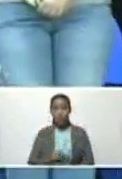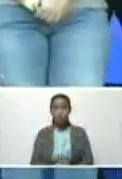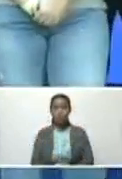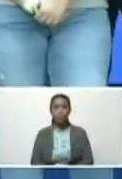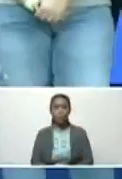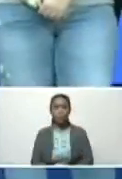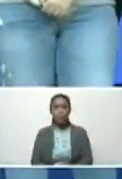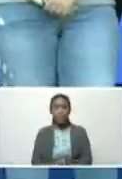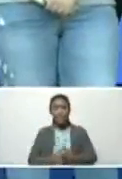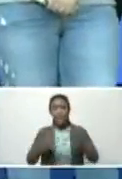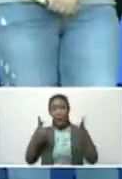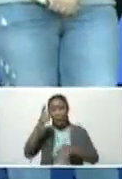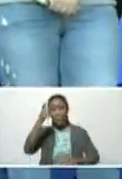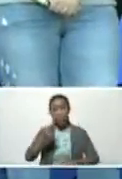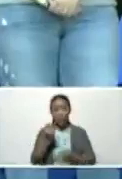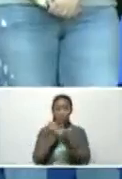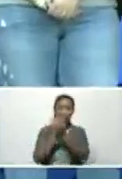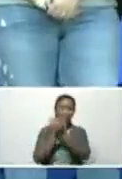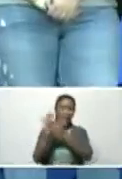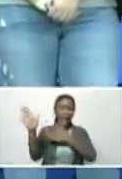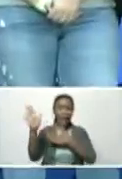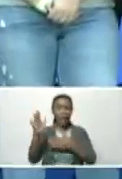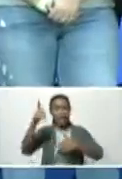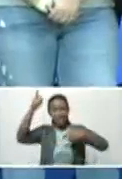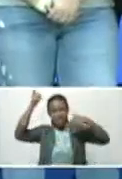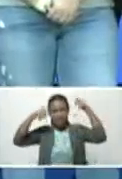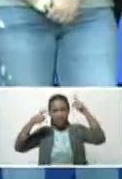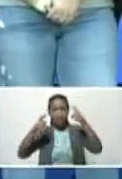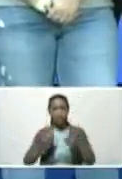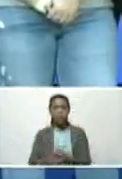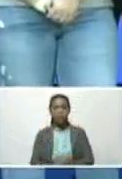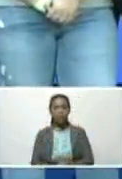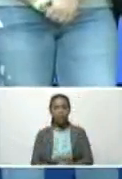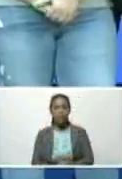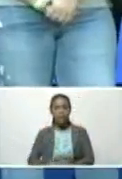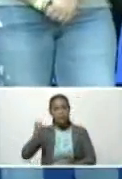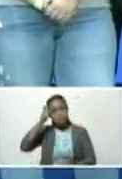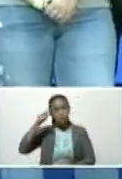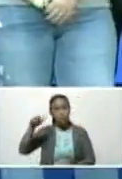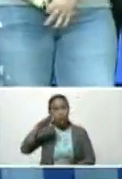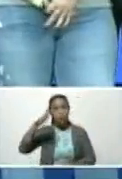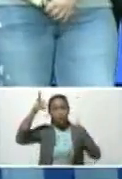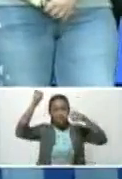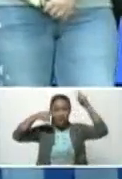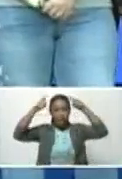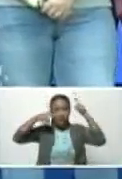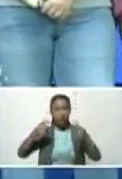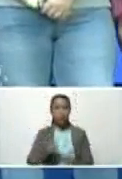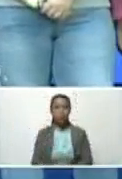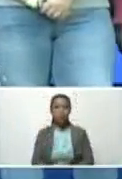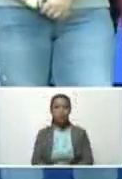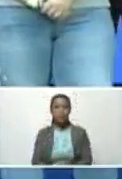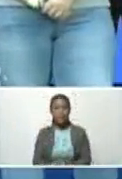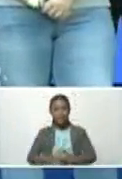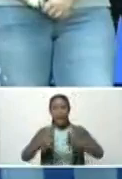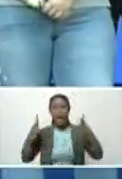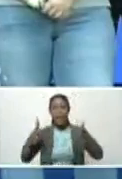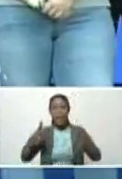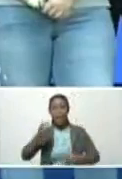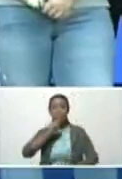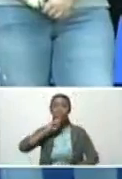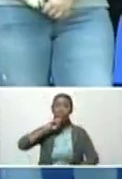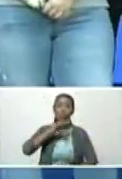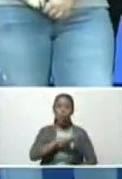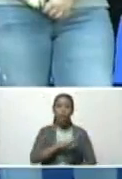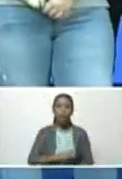Un gigante eterno, Chávez y el pueblo chavista, gigantes de la historia.